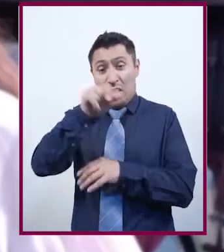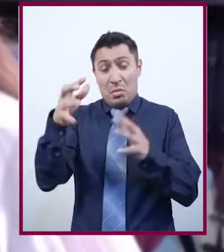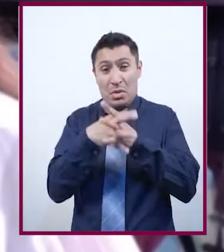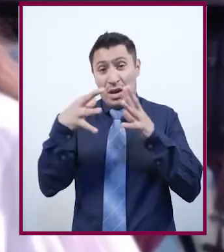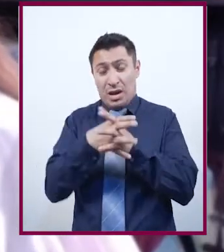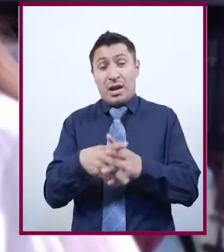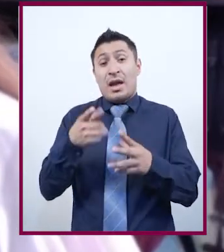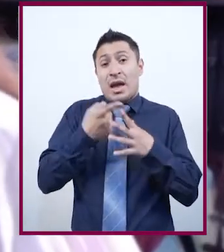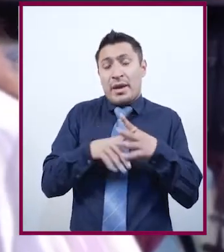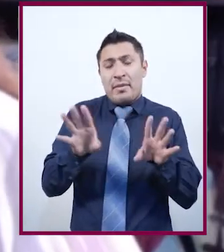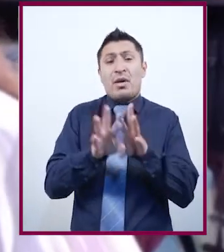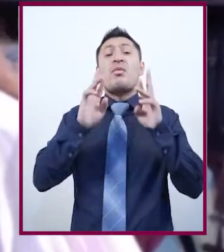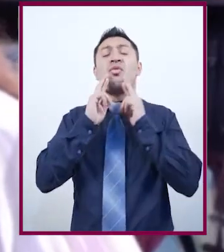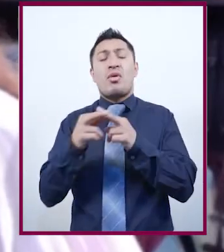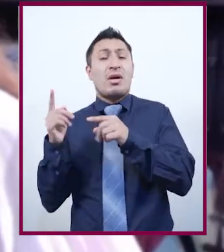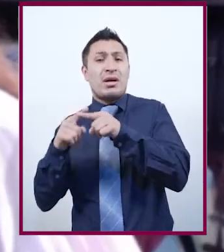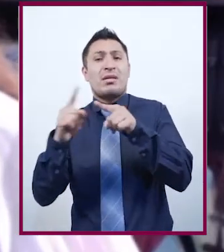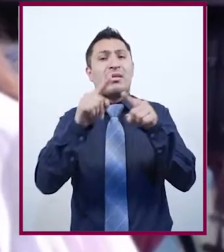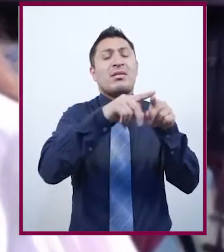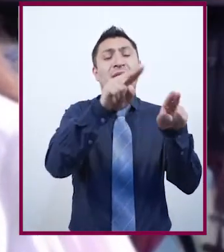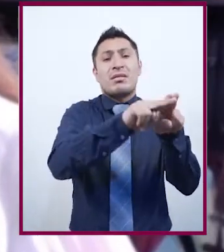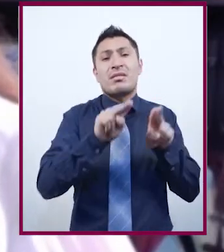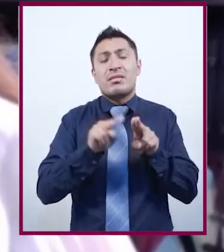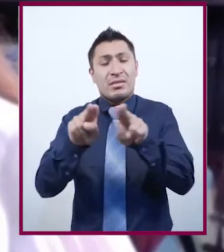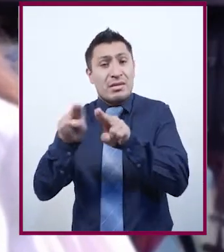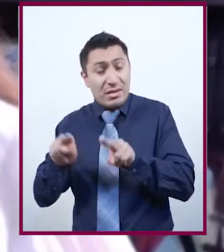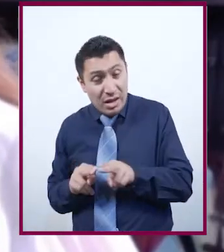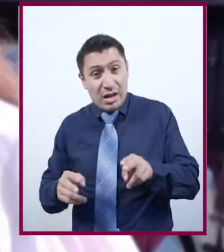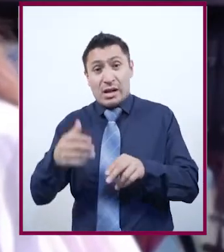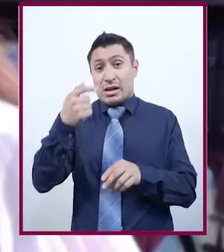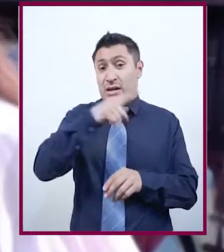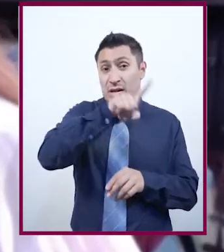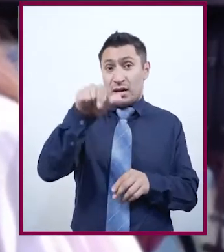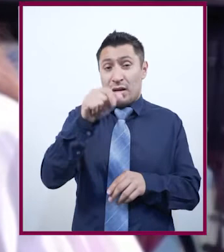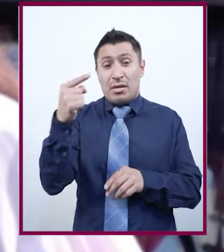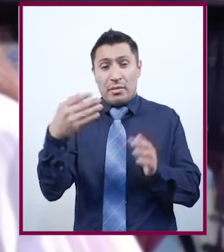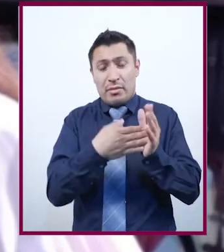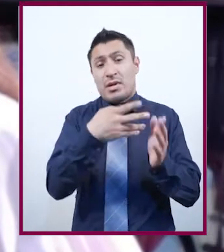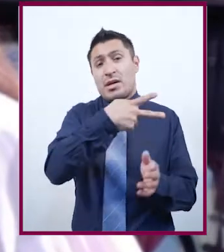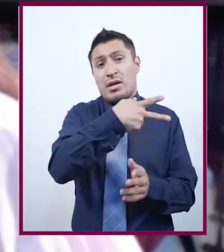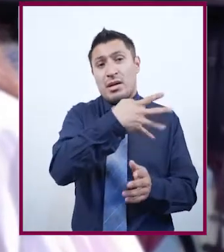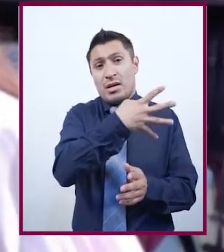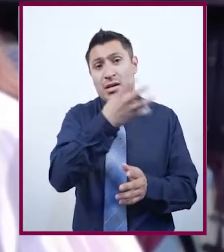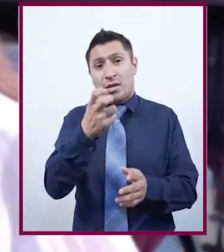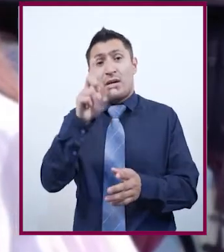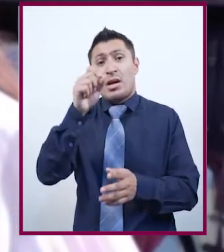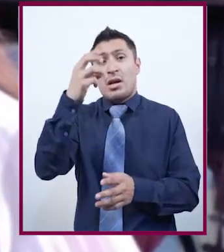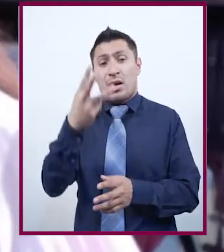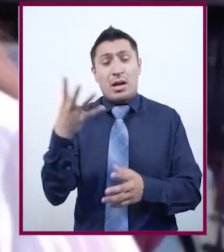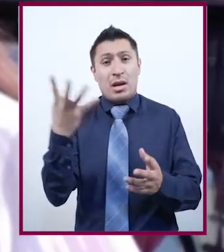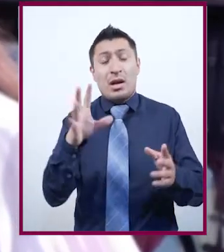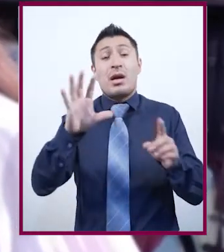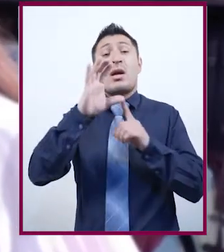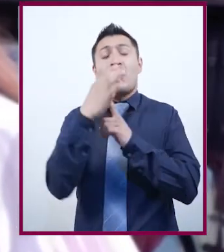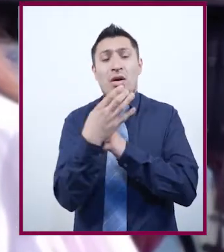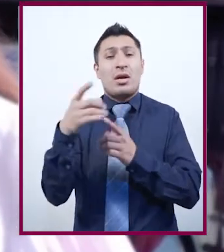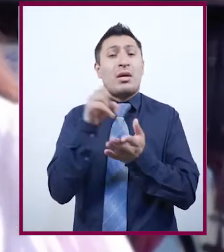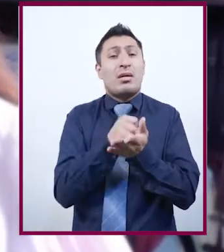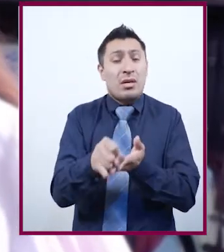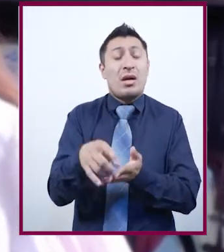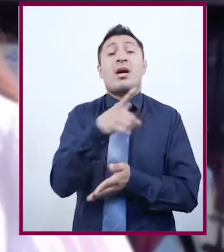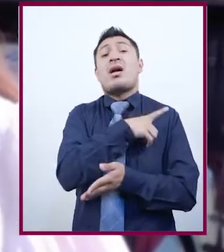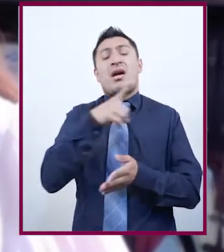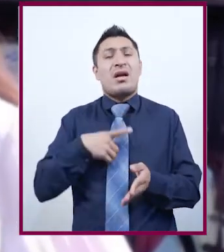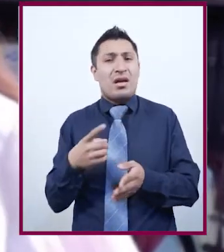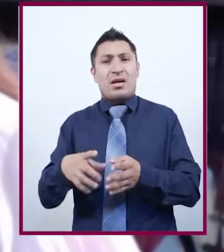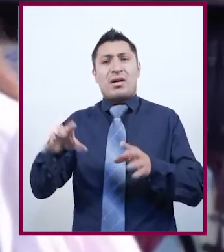diversas naciones y en 1923 hacen un congreso y deciden que tienen que haber una carta en donde